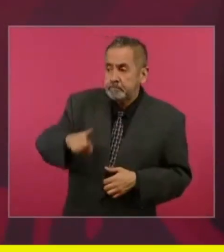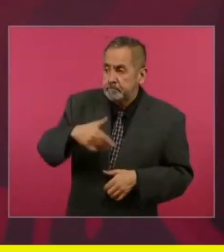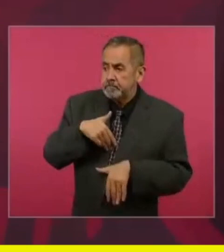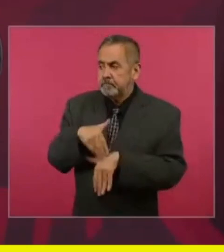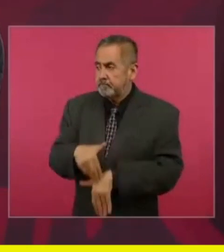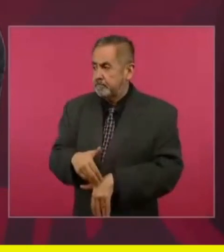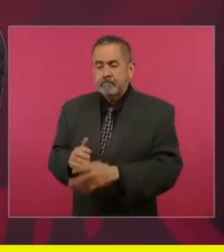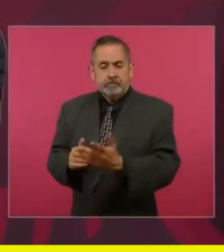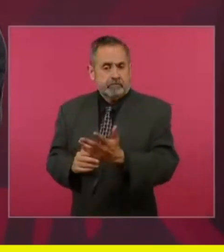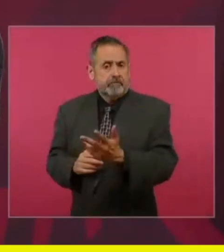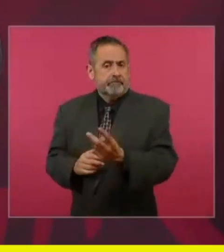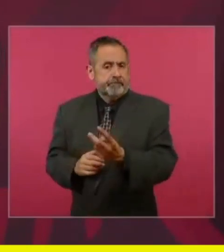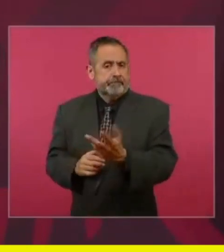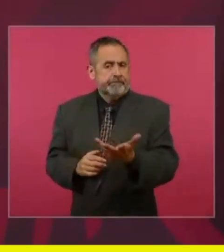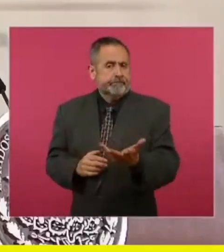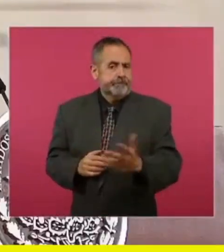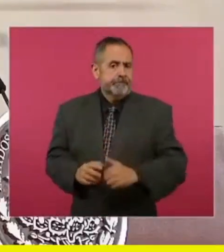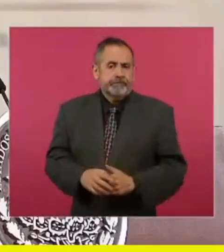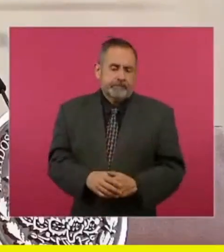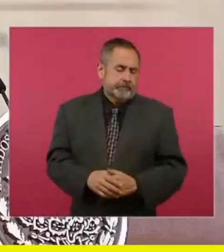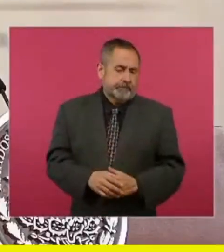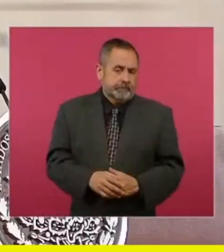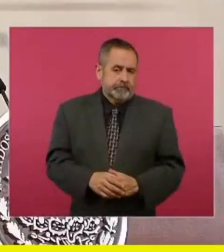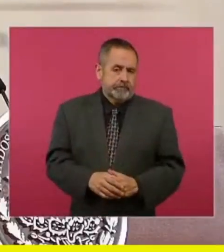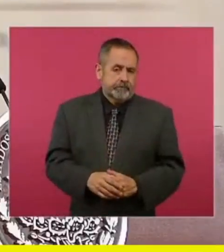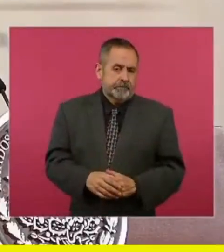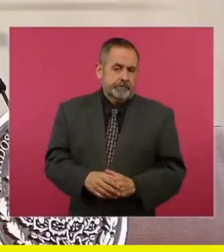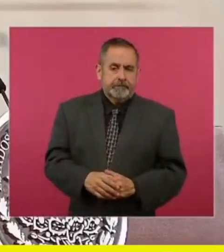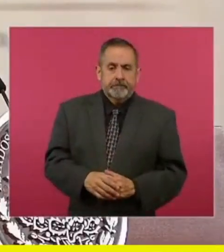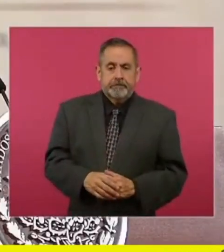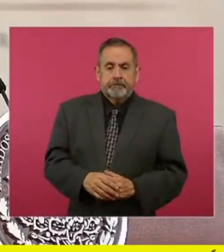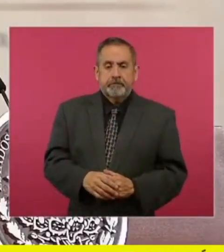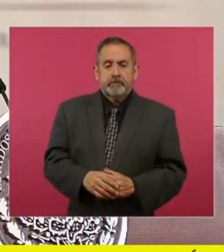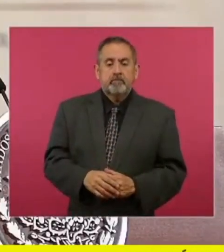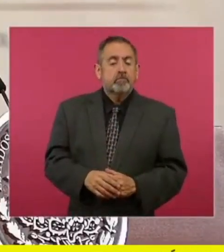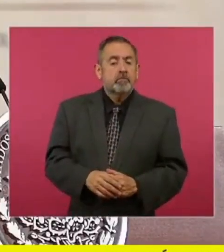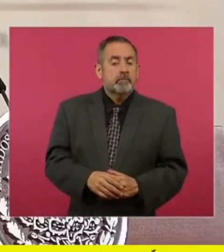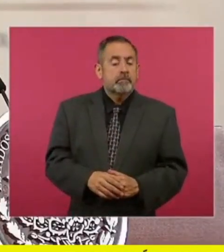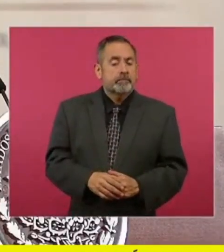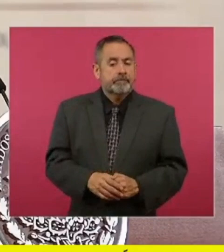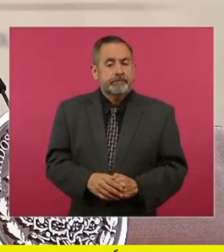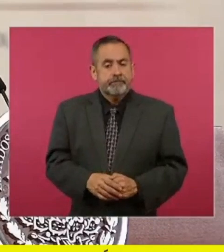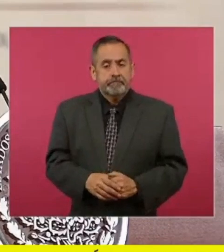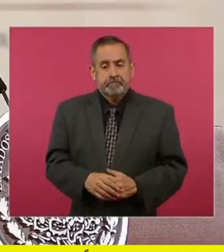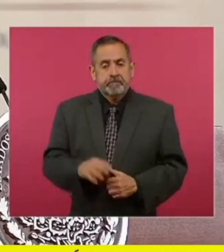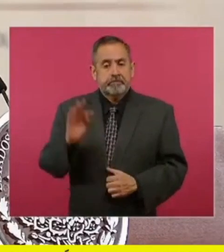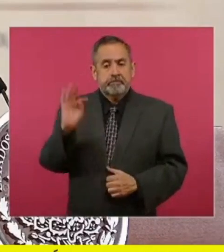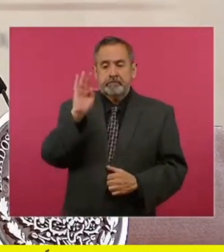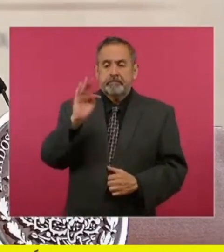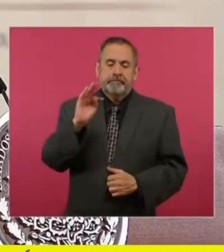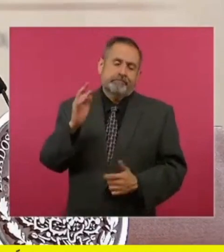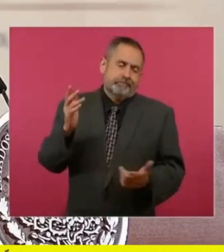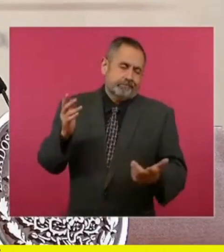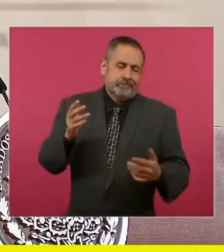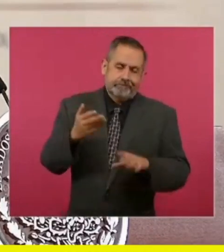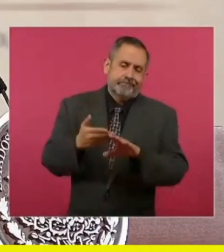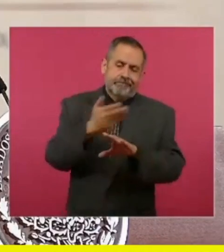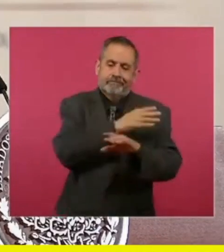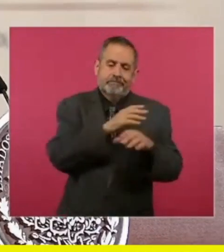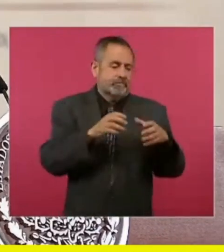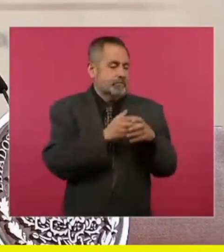claro si se acostumbraron a gobiernos de élite